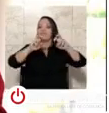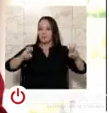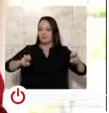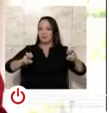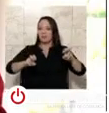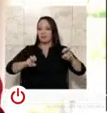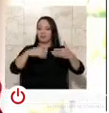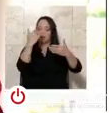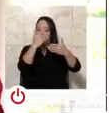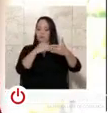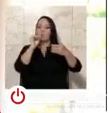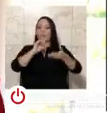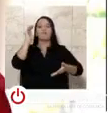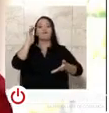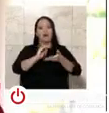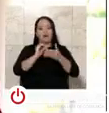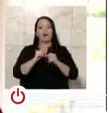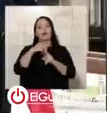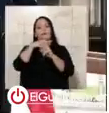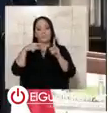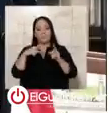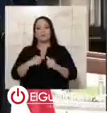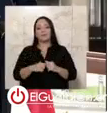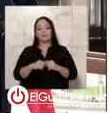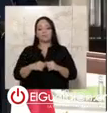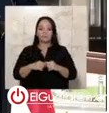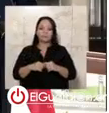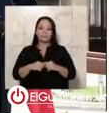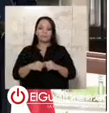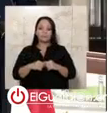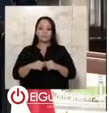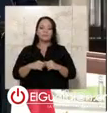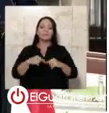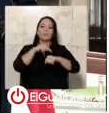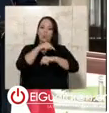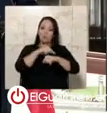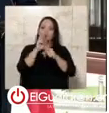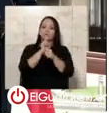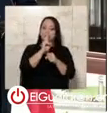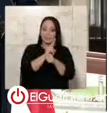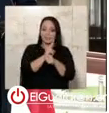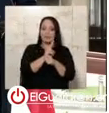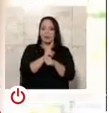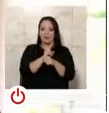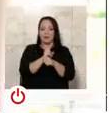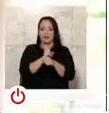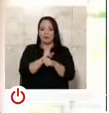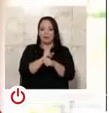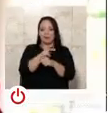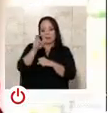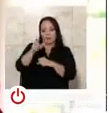estas podemos bajar por lo menos a la mitad la hora que se utiliza de recurso